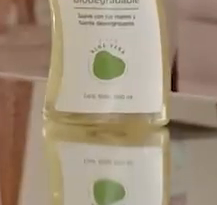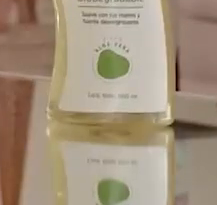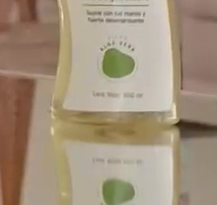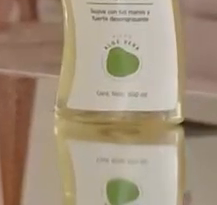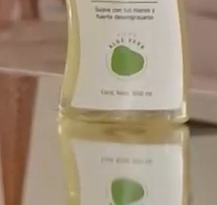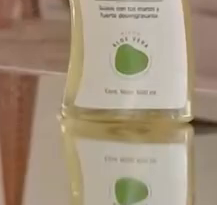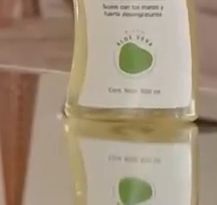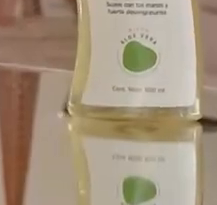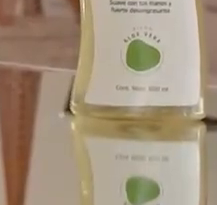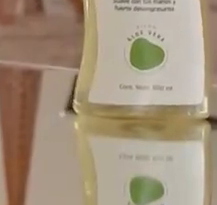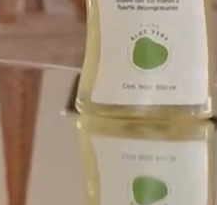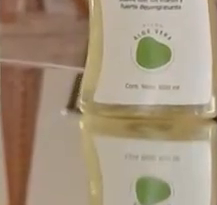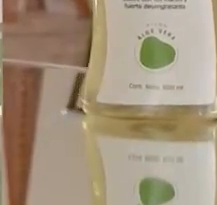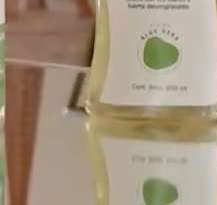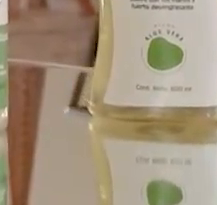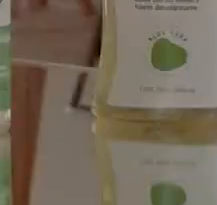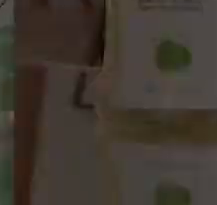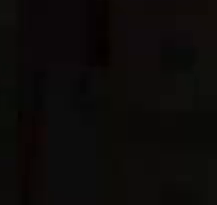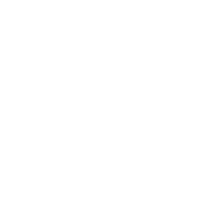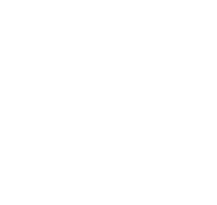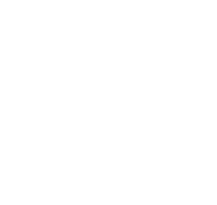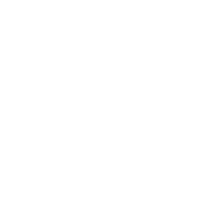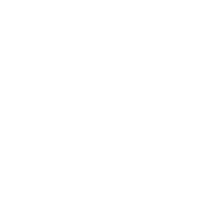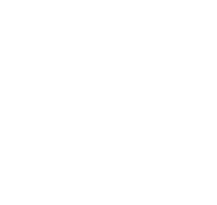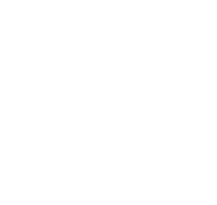biodegradables, limpieza sostenible y consciente.